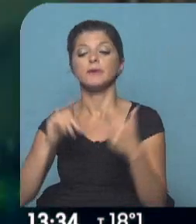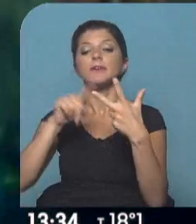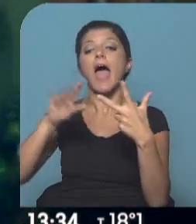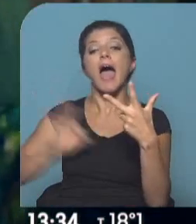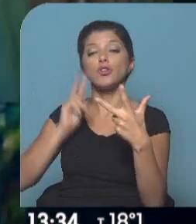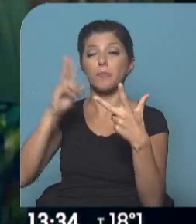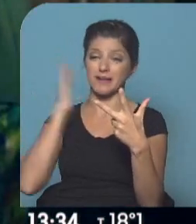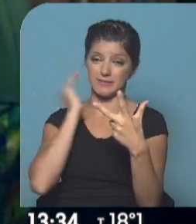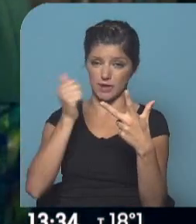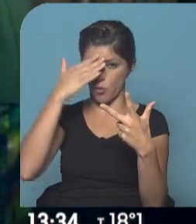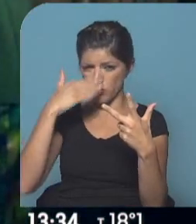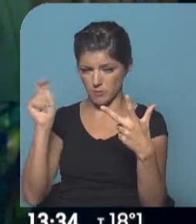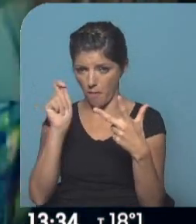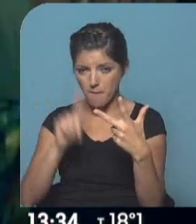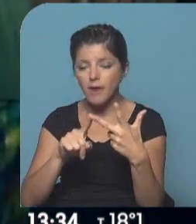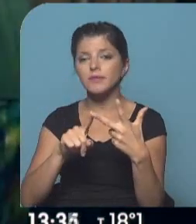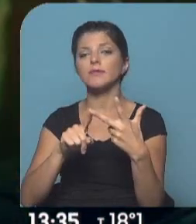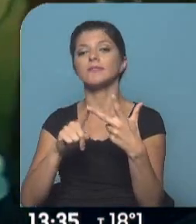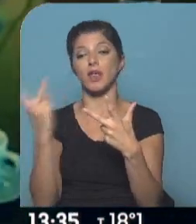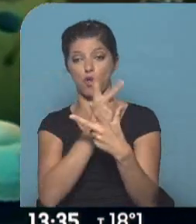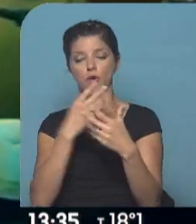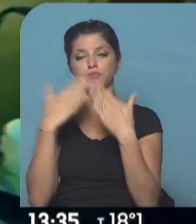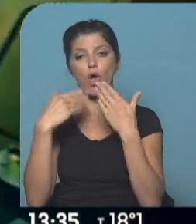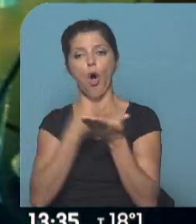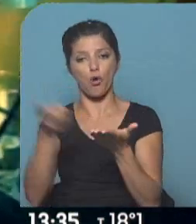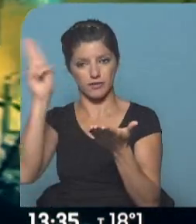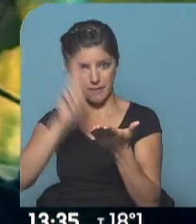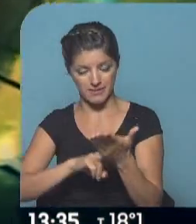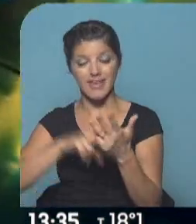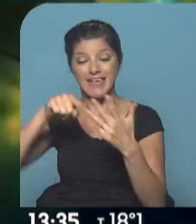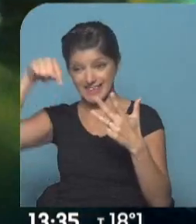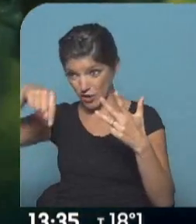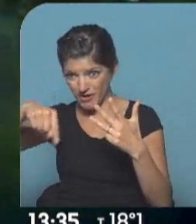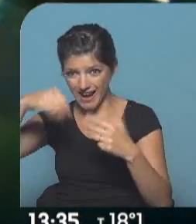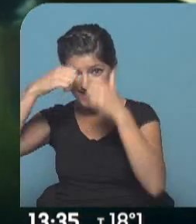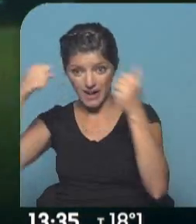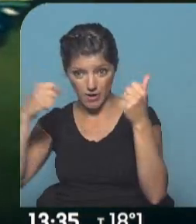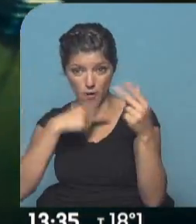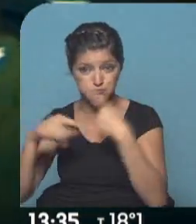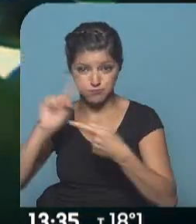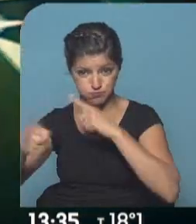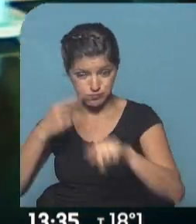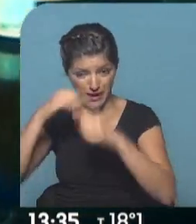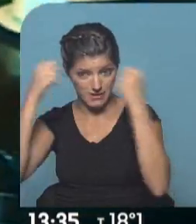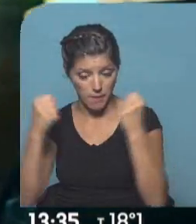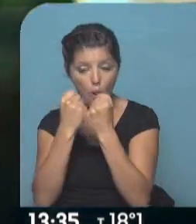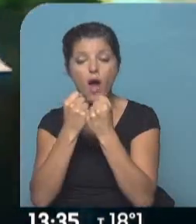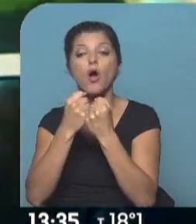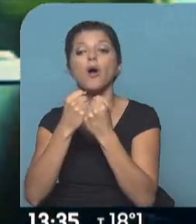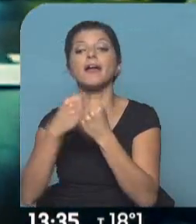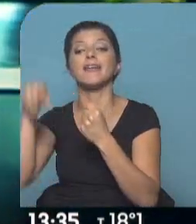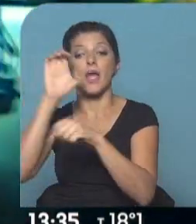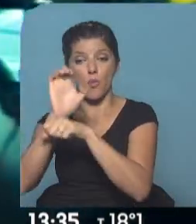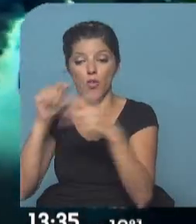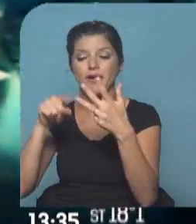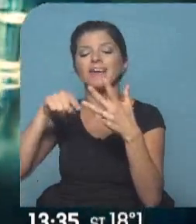2016 se retomaron las conversaciones entre las partes y las actuales negociaciones que se están llevando a cabo en Quito, Ecuador, comenzaron en